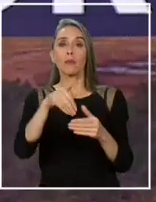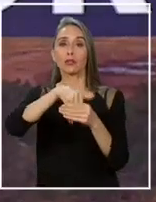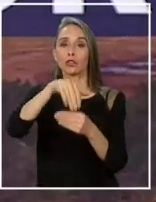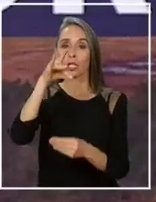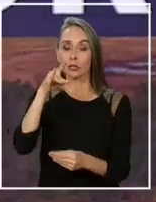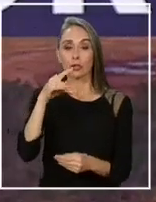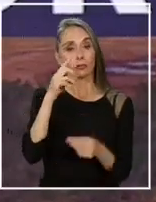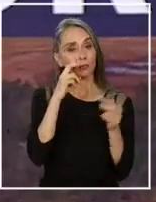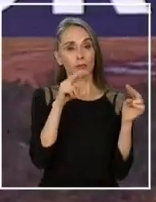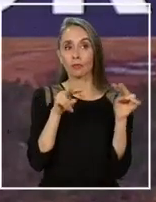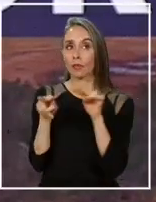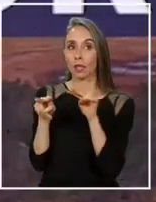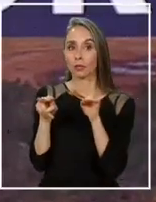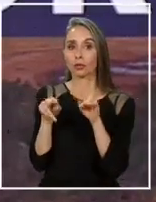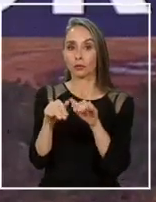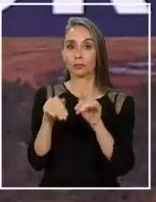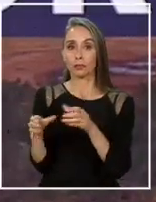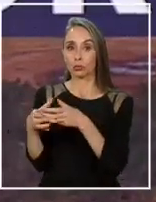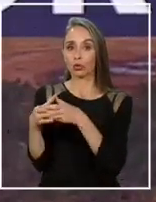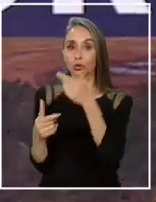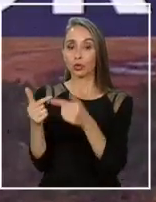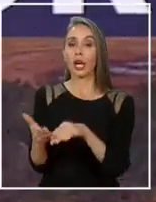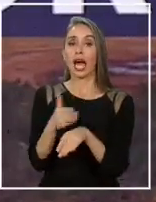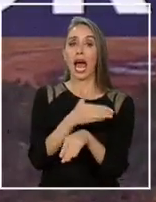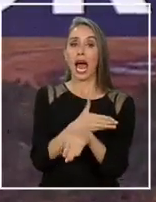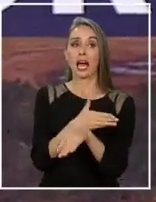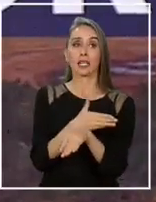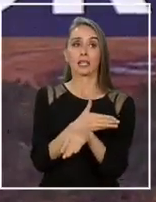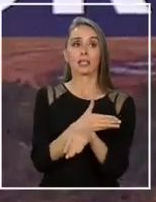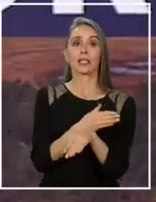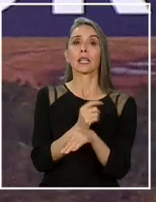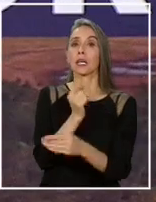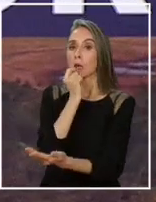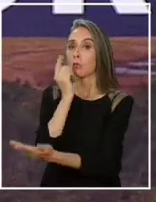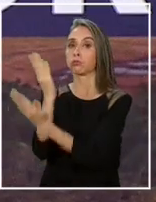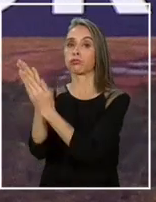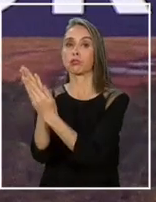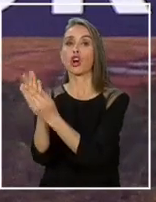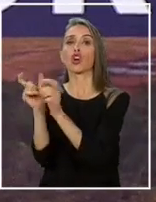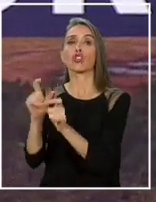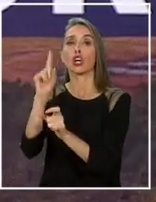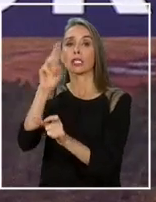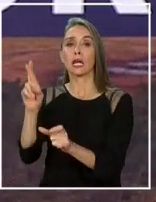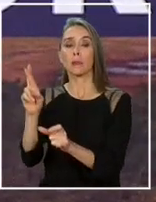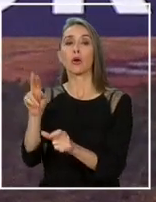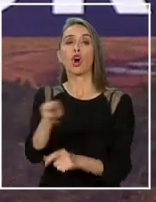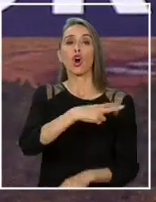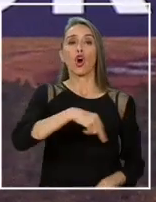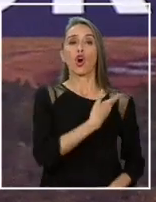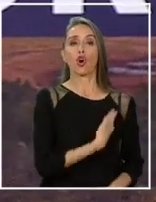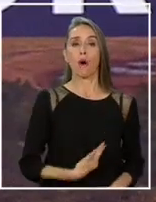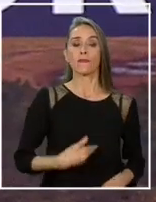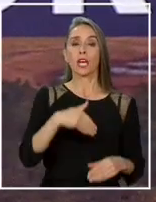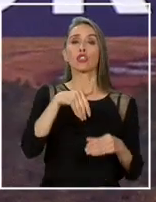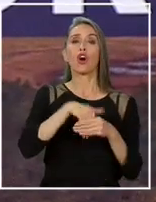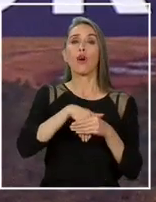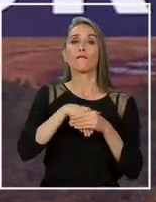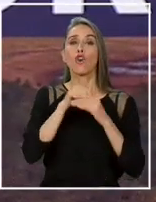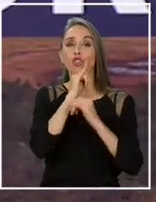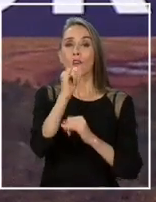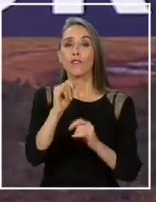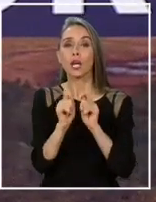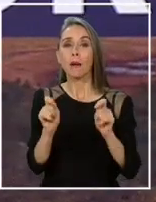Al menos llama la atención que el mismo sector que antes nos llevaba a Contraloría acusando que nuestra campaña de voto informado